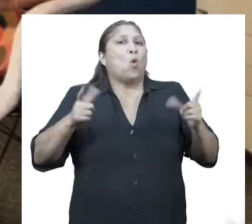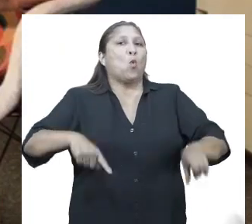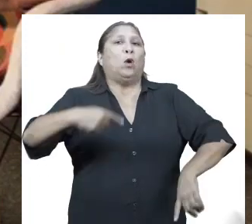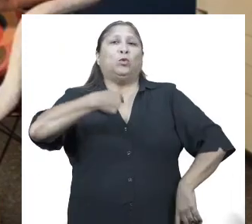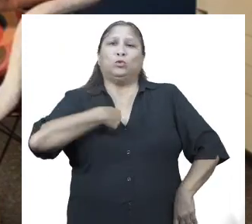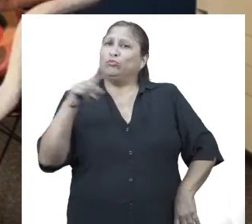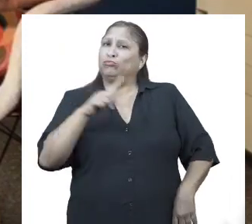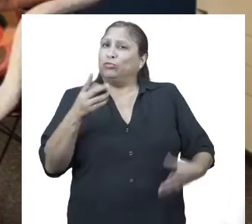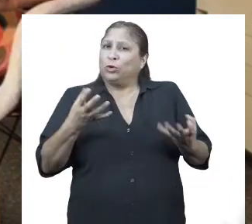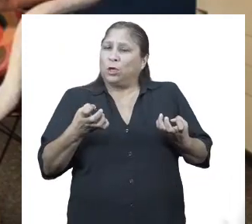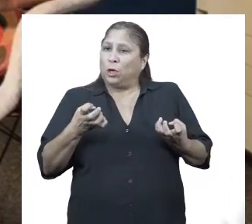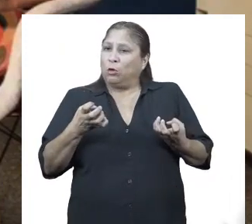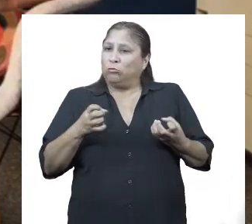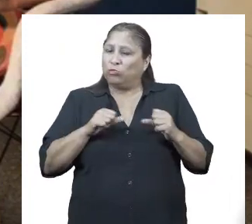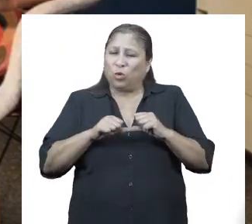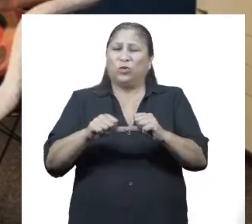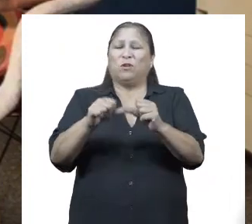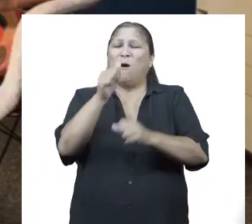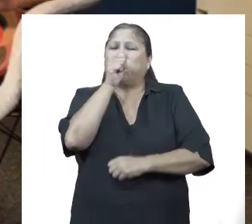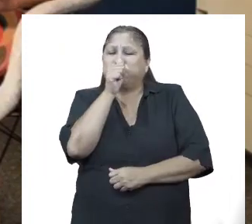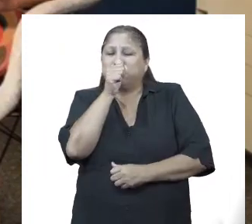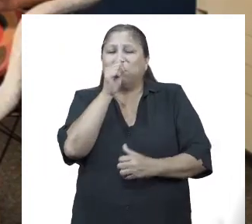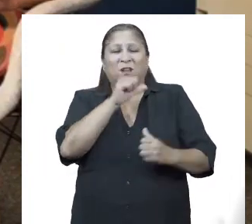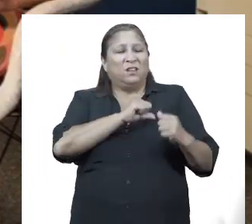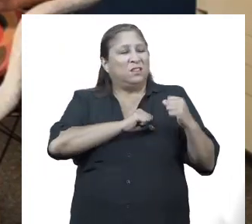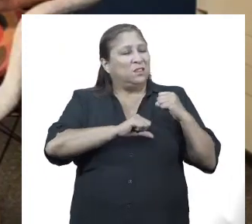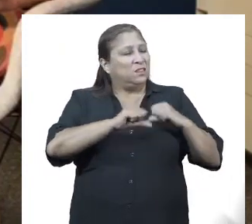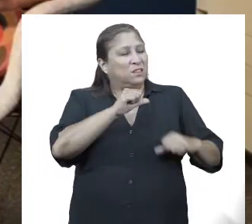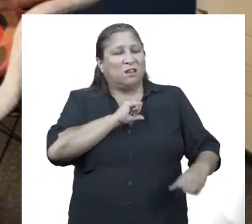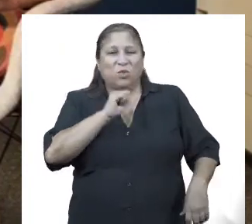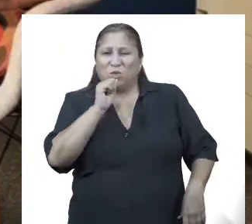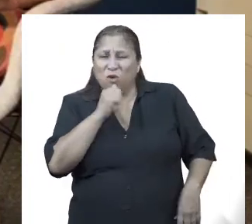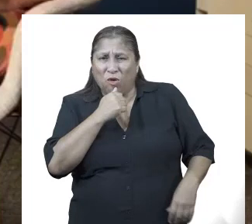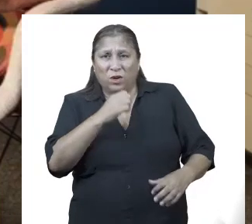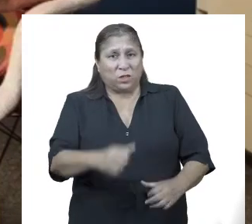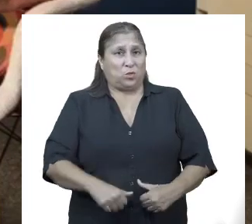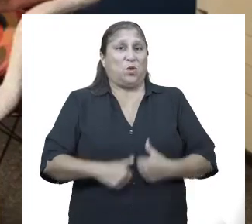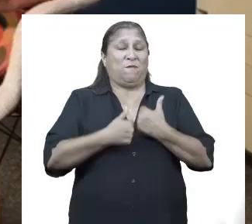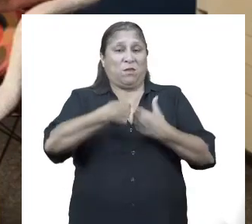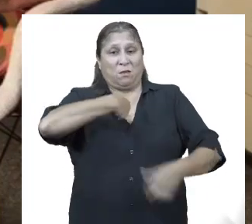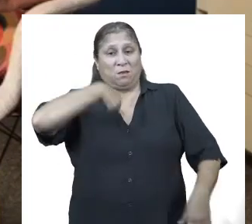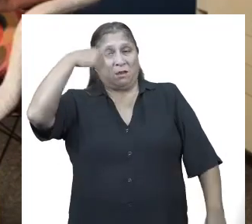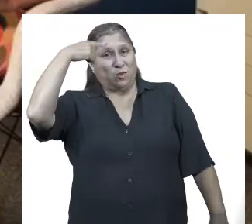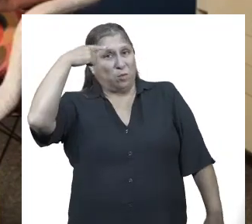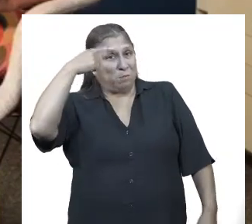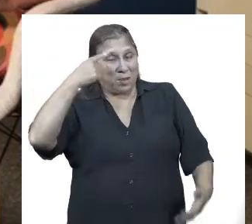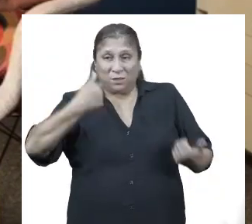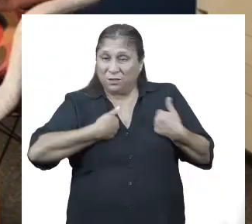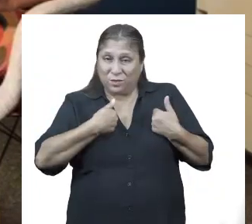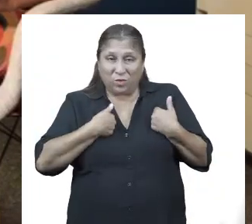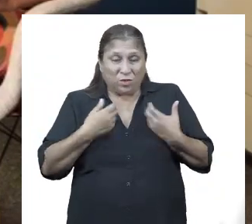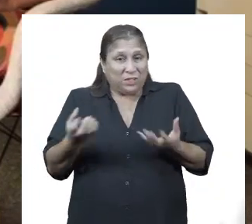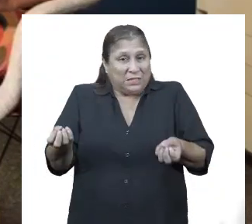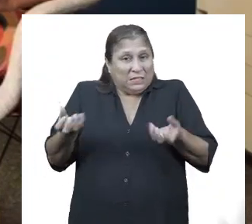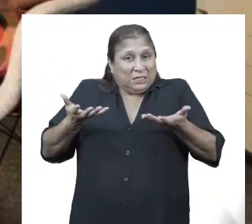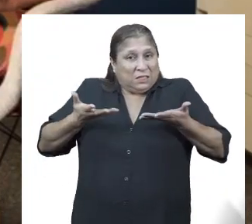yo ya no quiero seguir resistiendo los dolores de una vida que yo considero es fuente